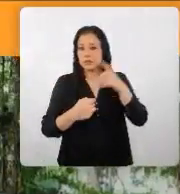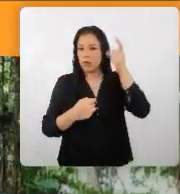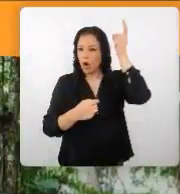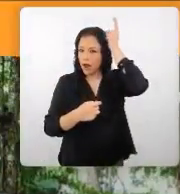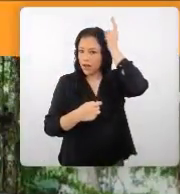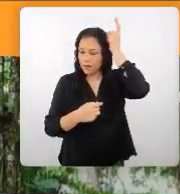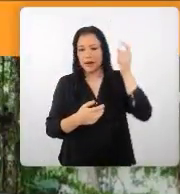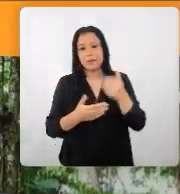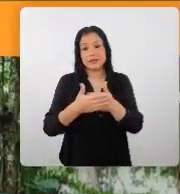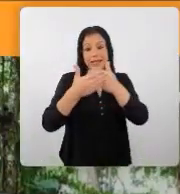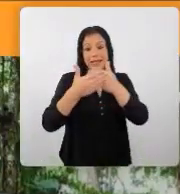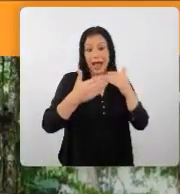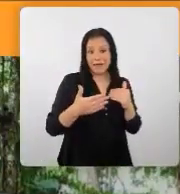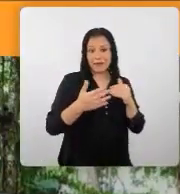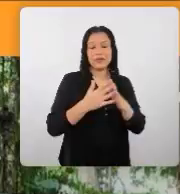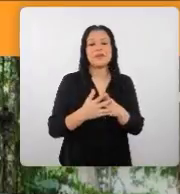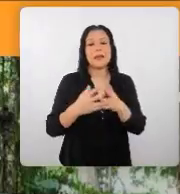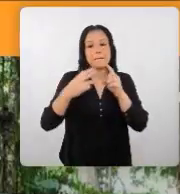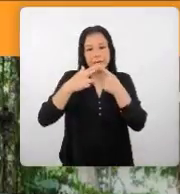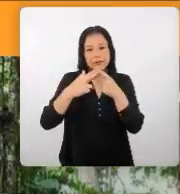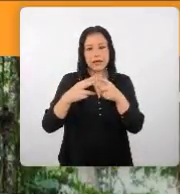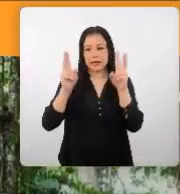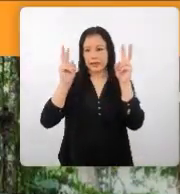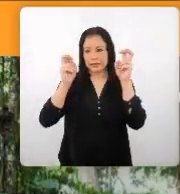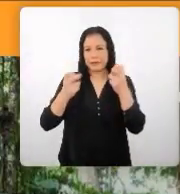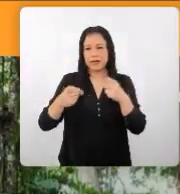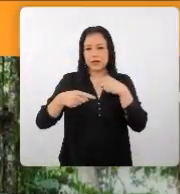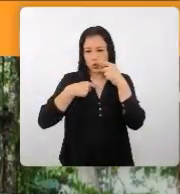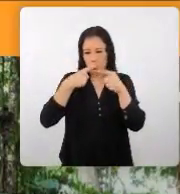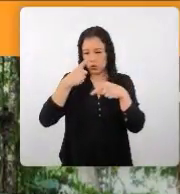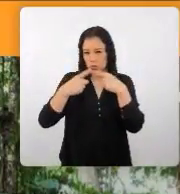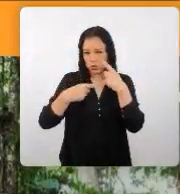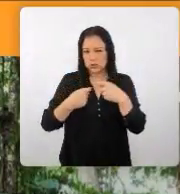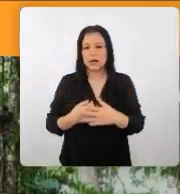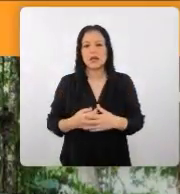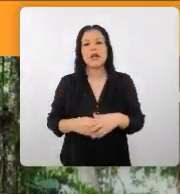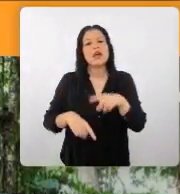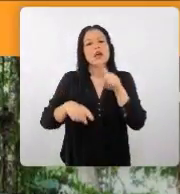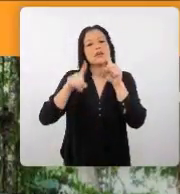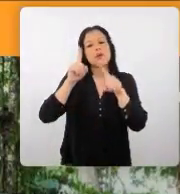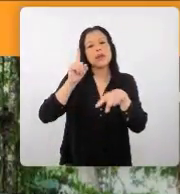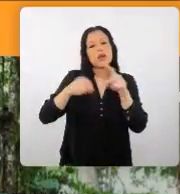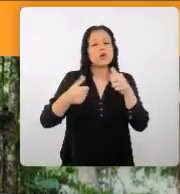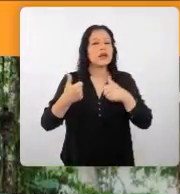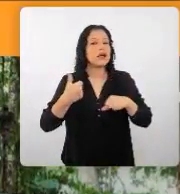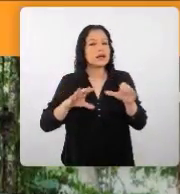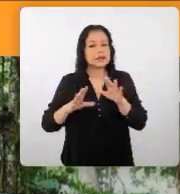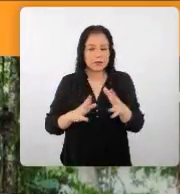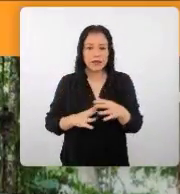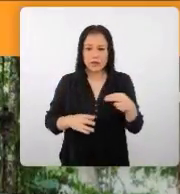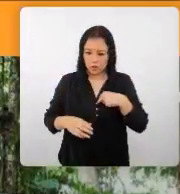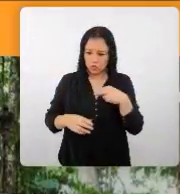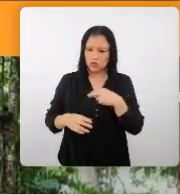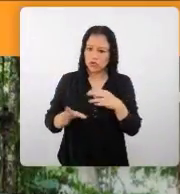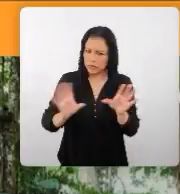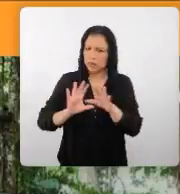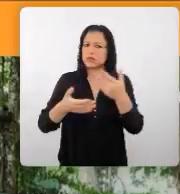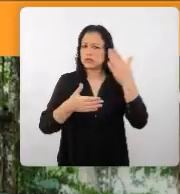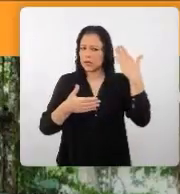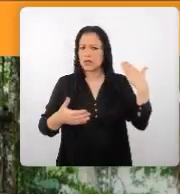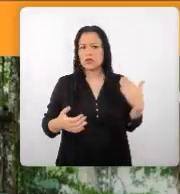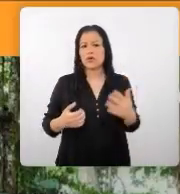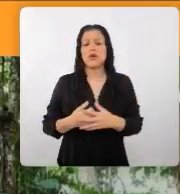antes de entrar en el tema, quiero comentarles sobre algunas actividades que hemos venido